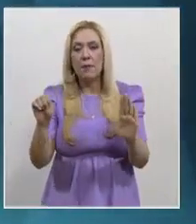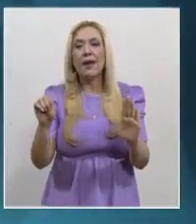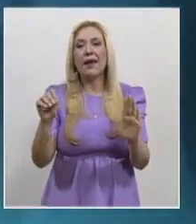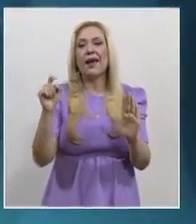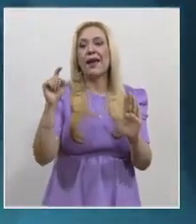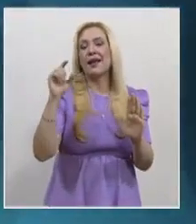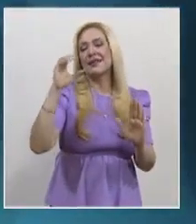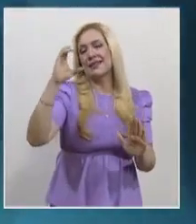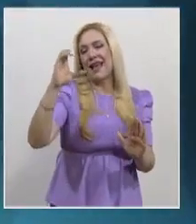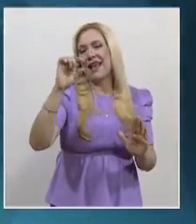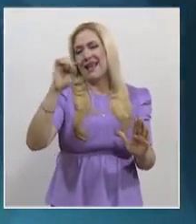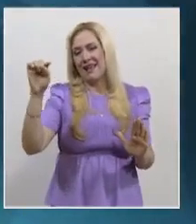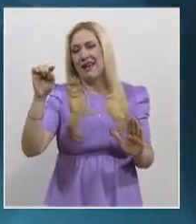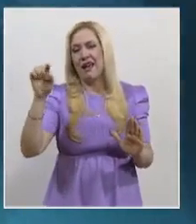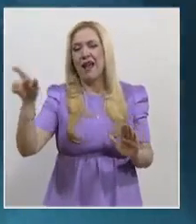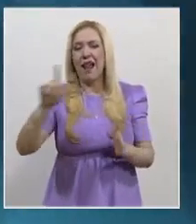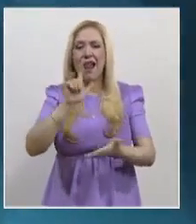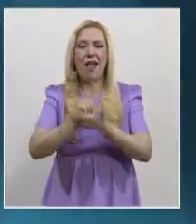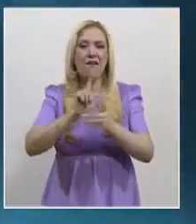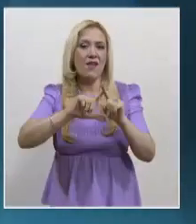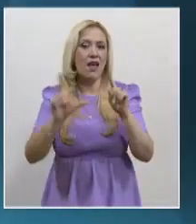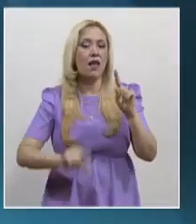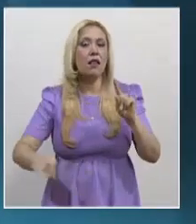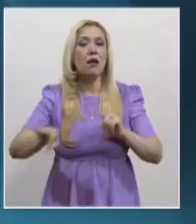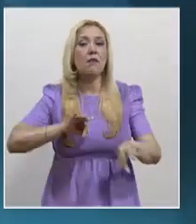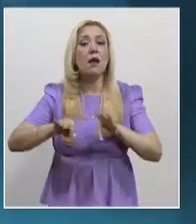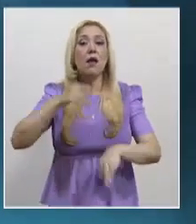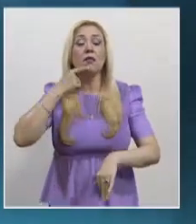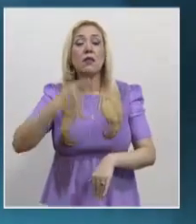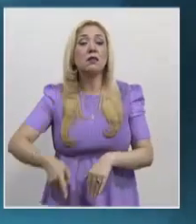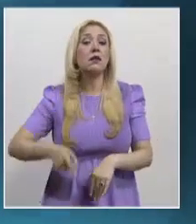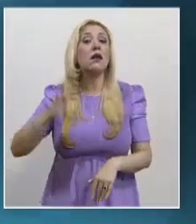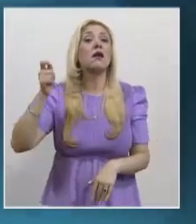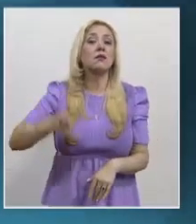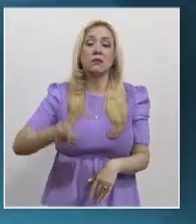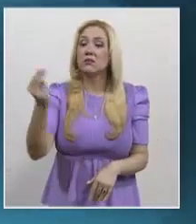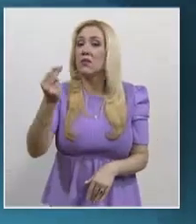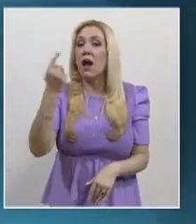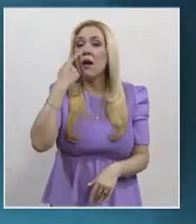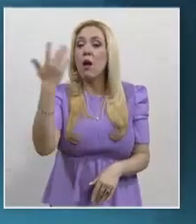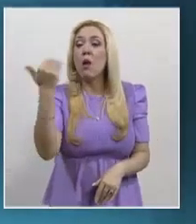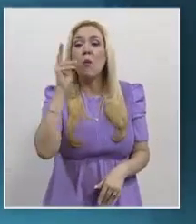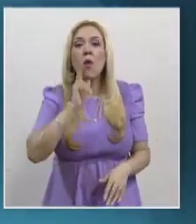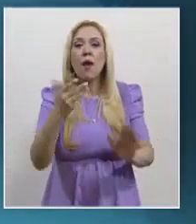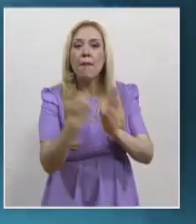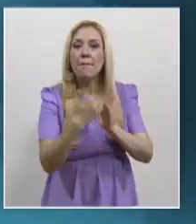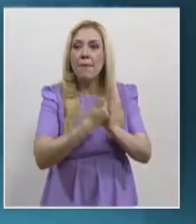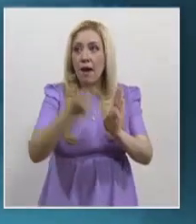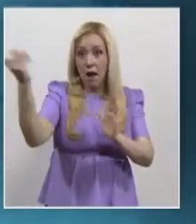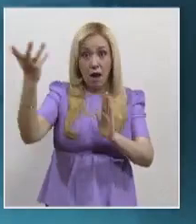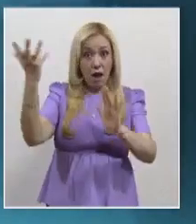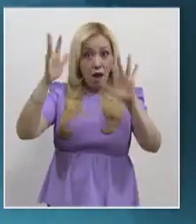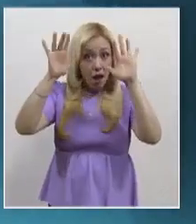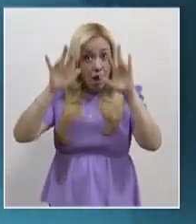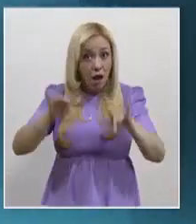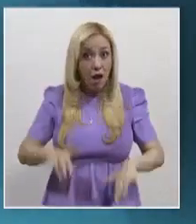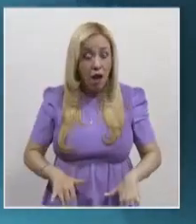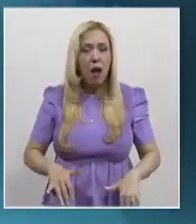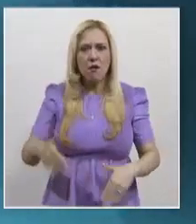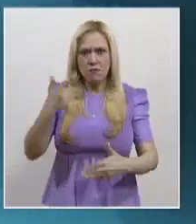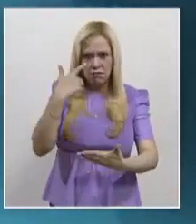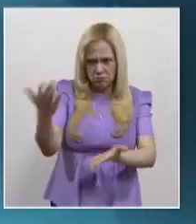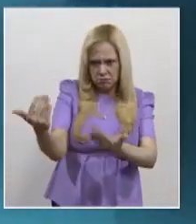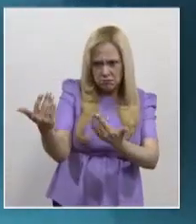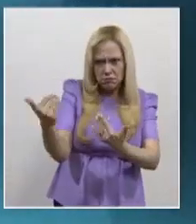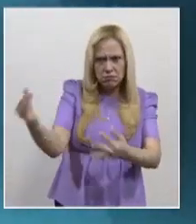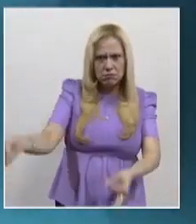899-C de la Ley Federal del Trabajo constituyen presupuestos necesarios para el ejercicio de la acción. Por lo anterior, si el actor